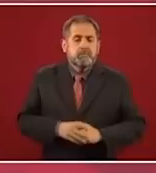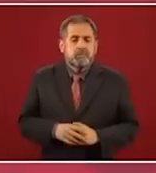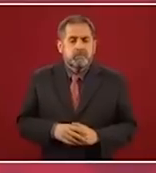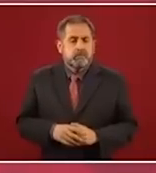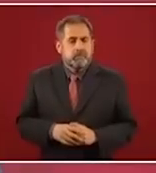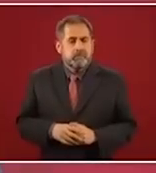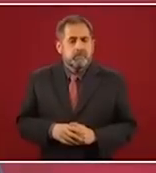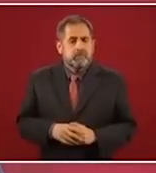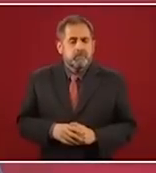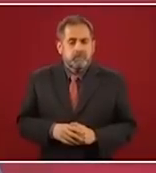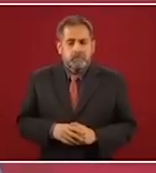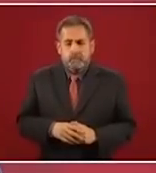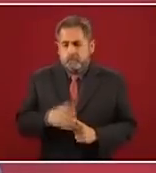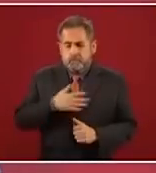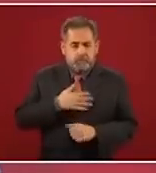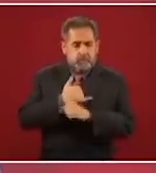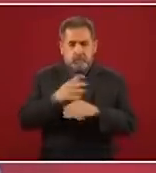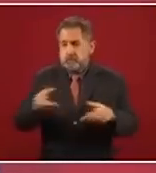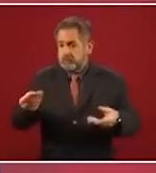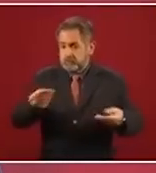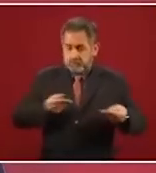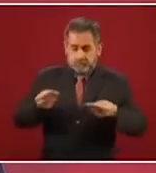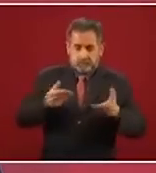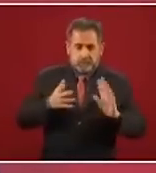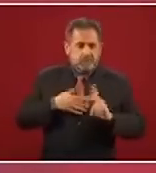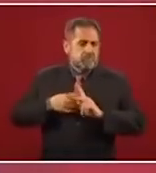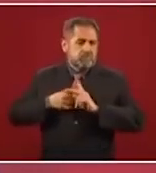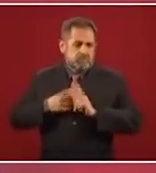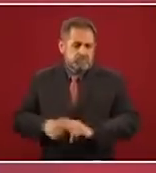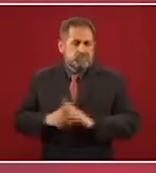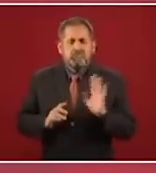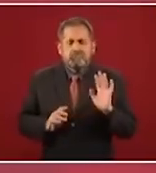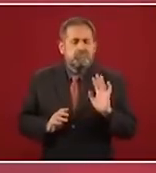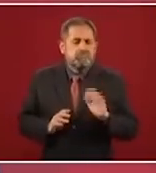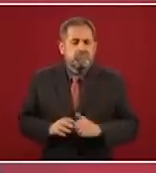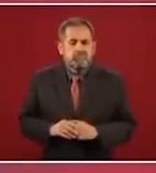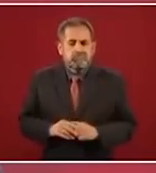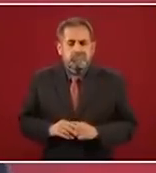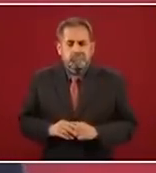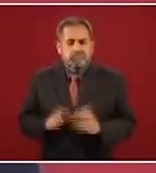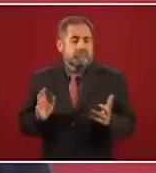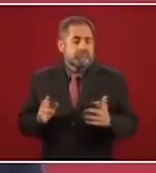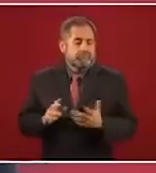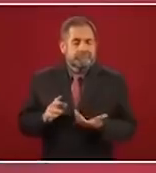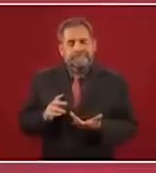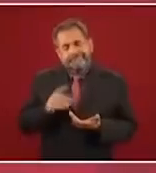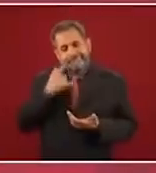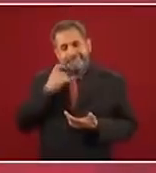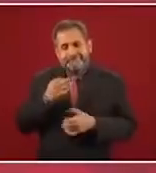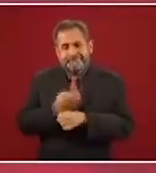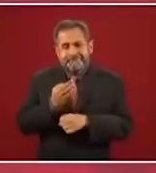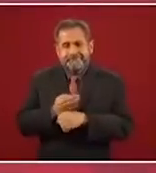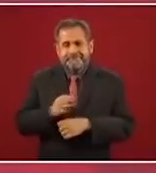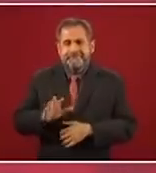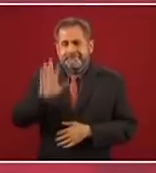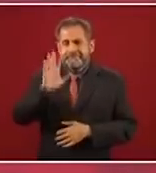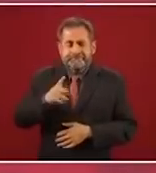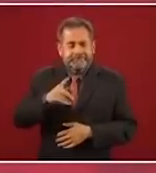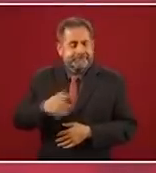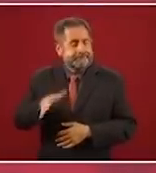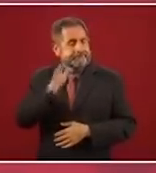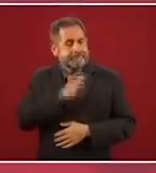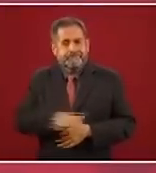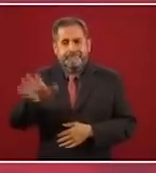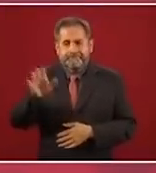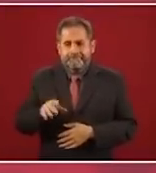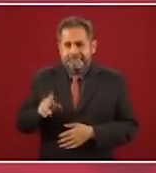Tengo buena información, empezando porque aunque parezca increíble,